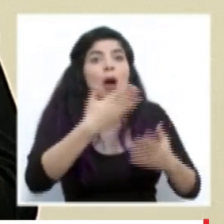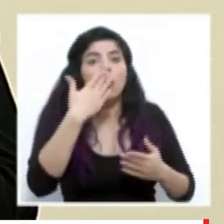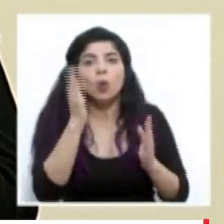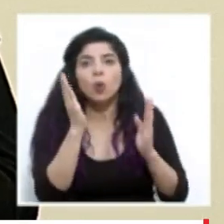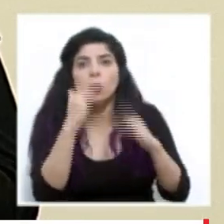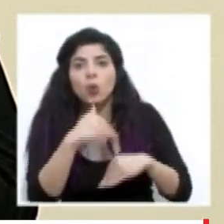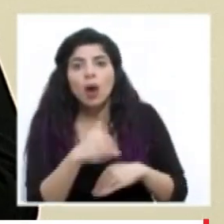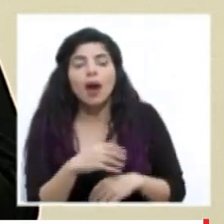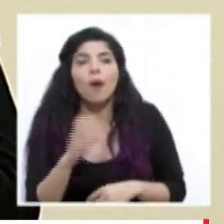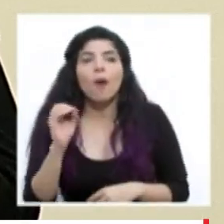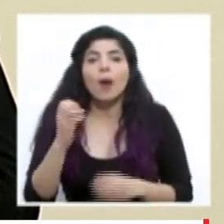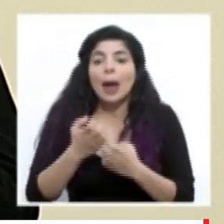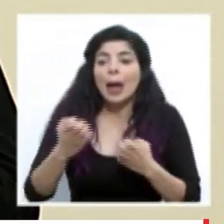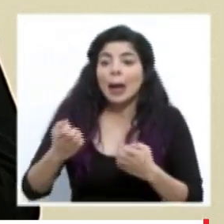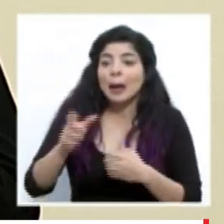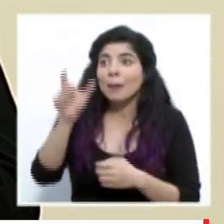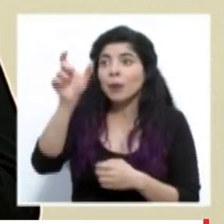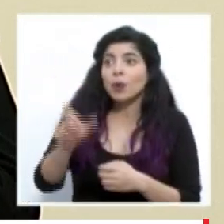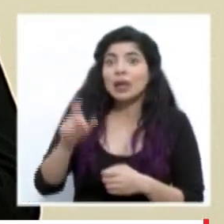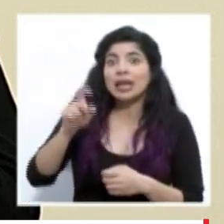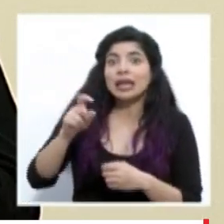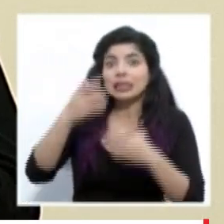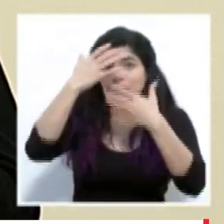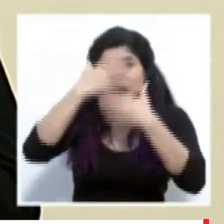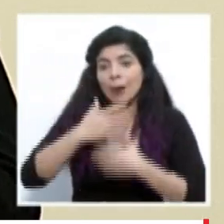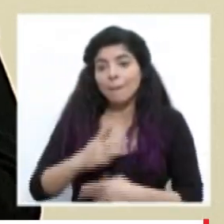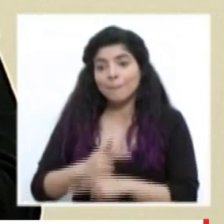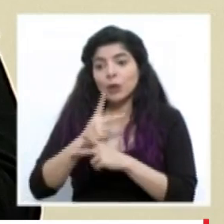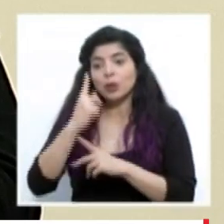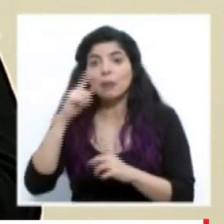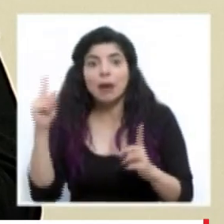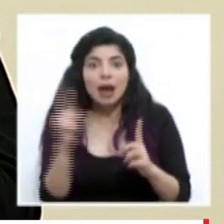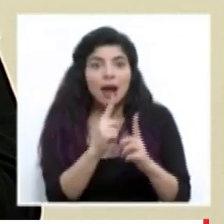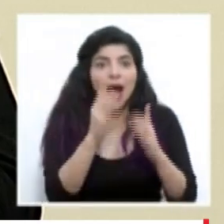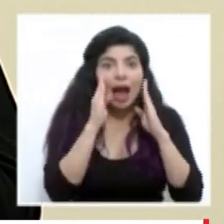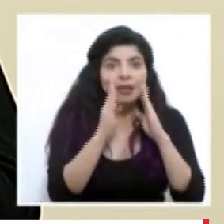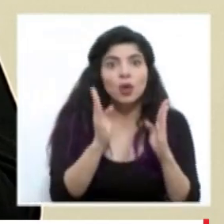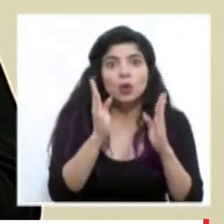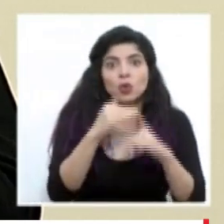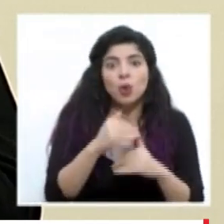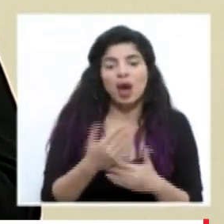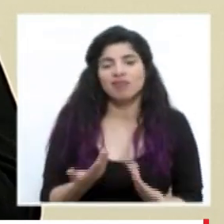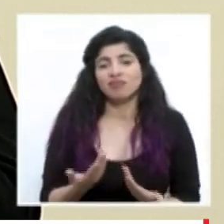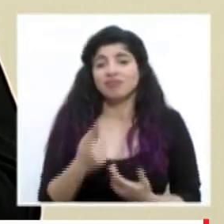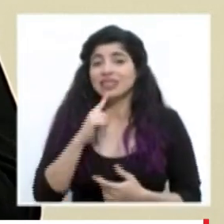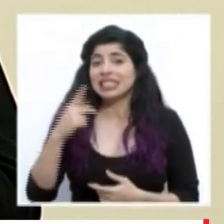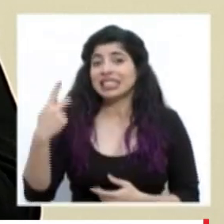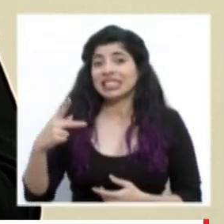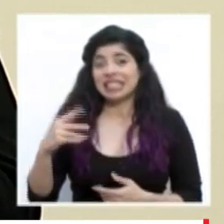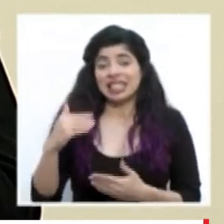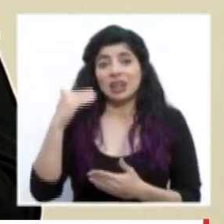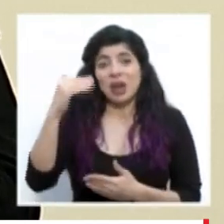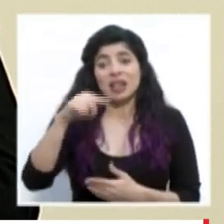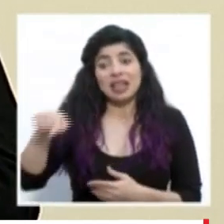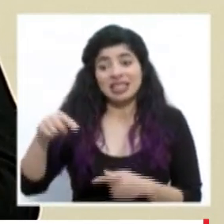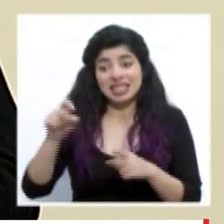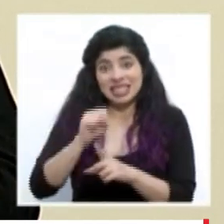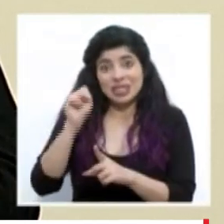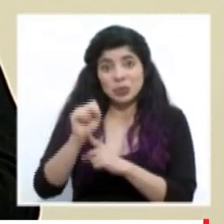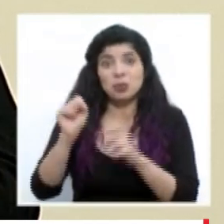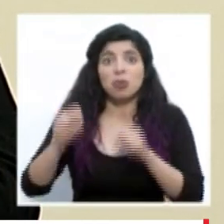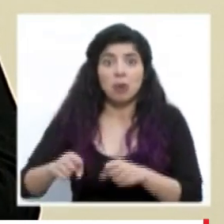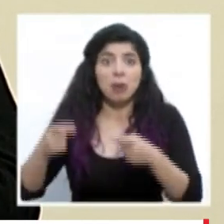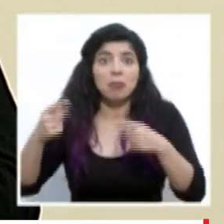no hay equipo de protección para poder atender los pacientes. El riesgo es alto de que eso pase. Es